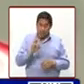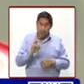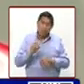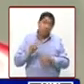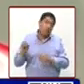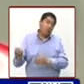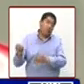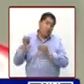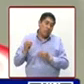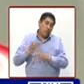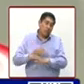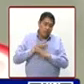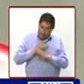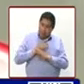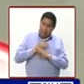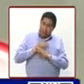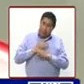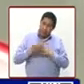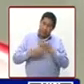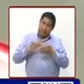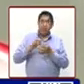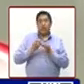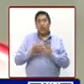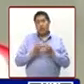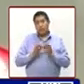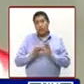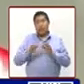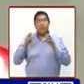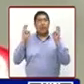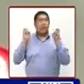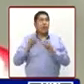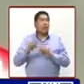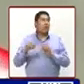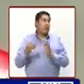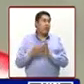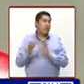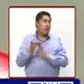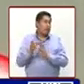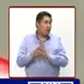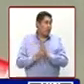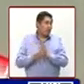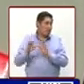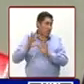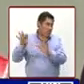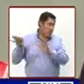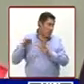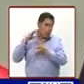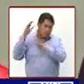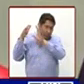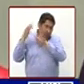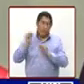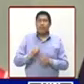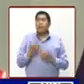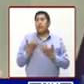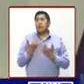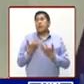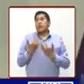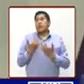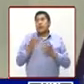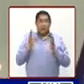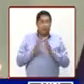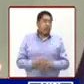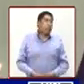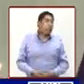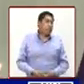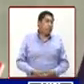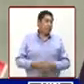una medida cautelar. Es consecuencia de un recurso abstracto de inconstitucionalidad. Ahora, nosotros como Asamblea Legislativa, lo